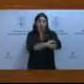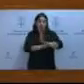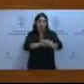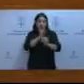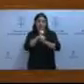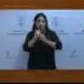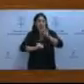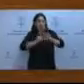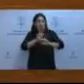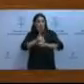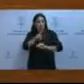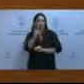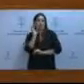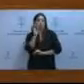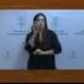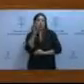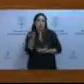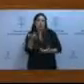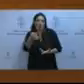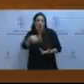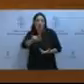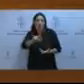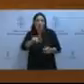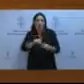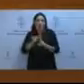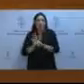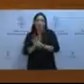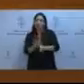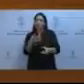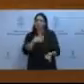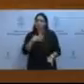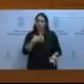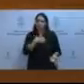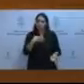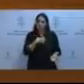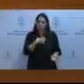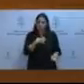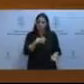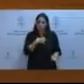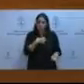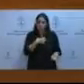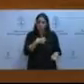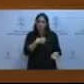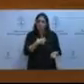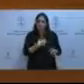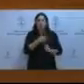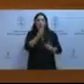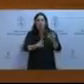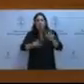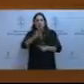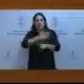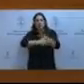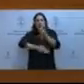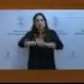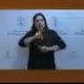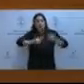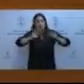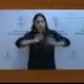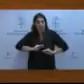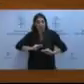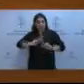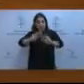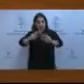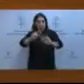entendemos estas personas no pueden quedarse por el camino. La problemática de las personas con discapacidad,